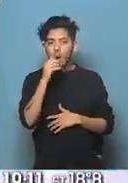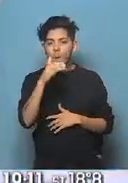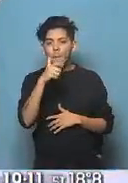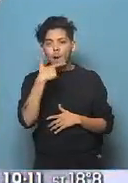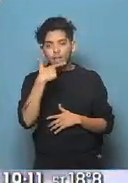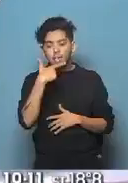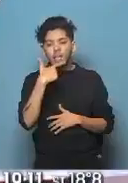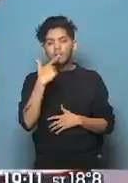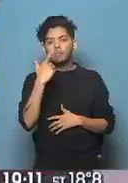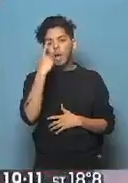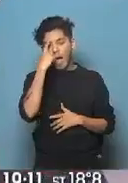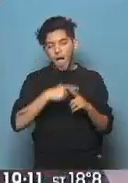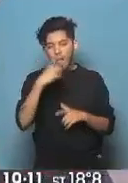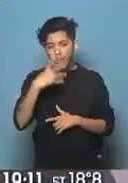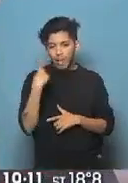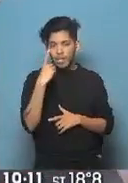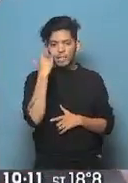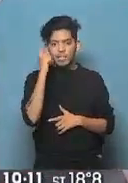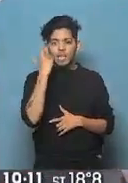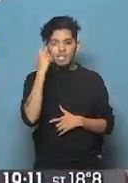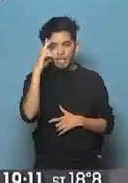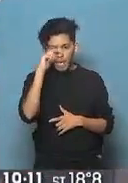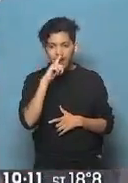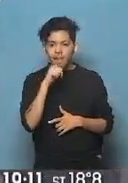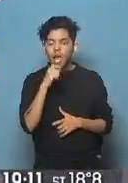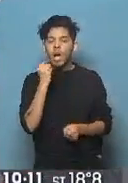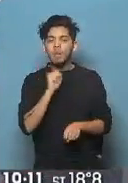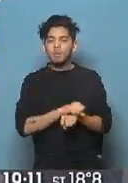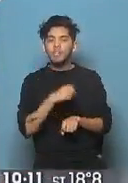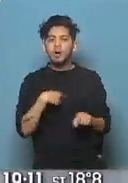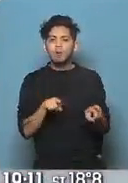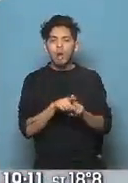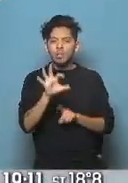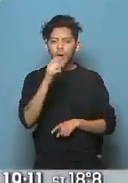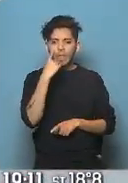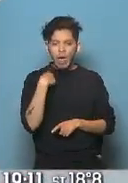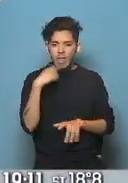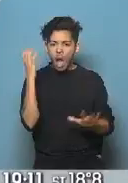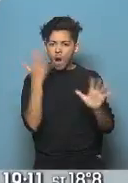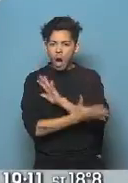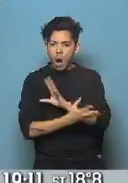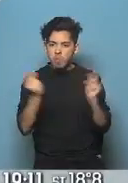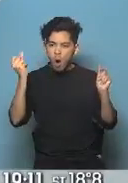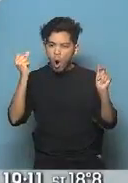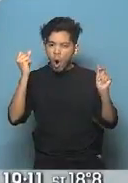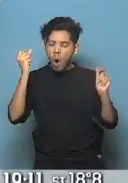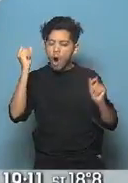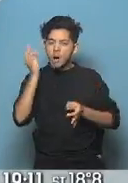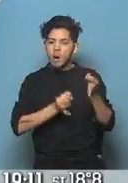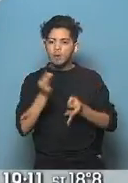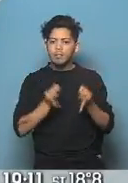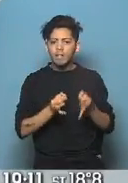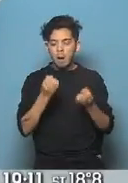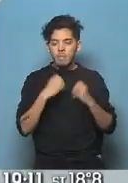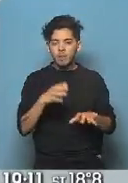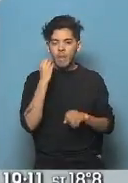de Yacyretá, ha sido procesado con prisión preventiva. Recordemos que estuvo más de 50 días prófugo de la justicia. Además comenzaron a declarar